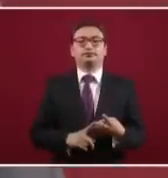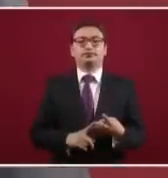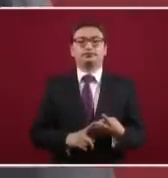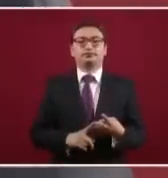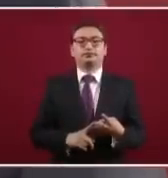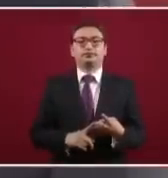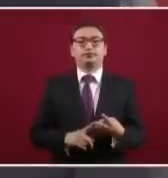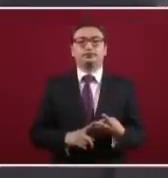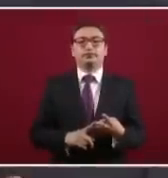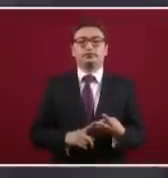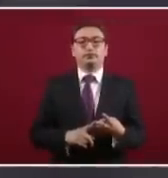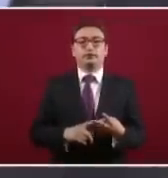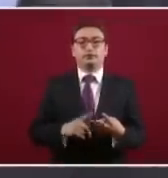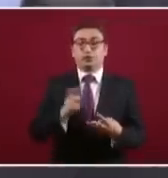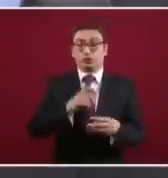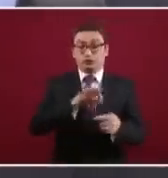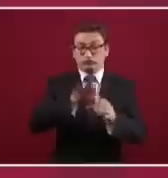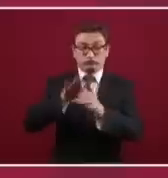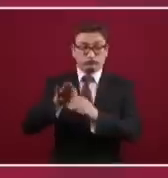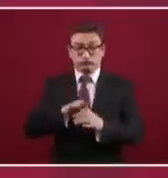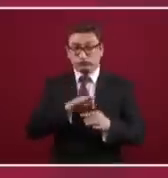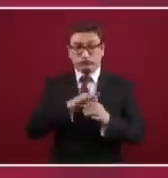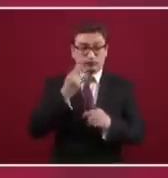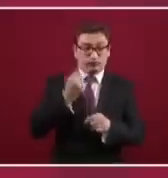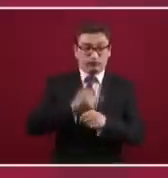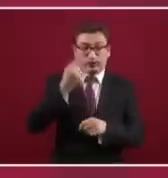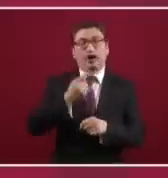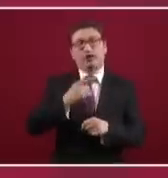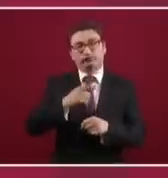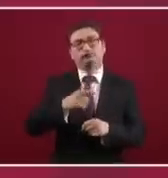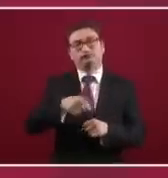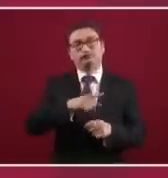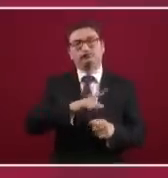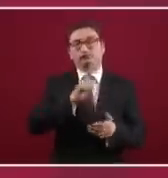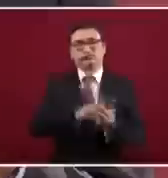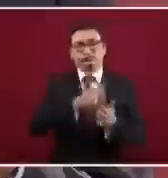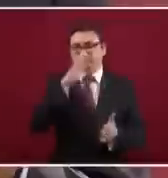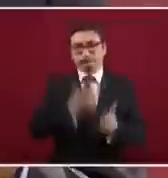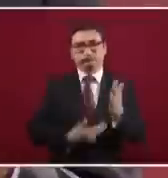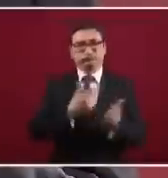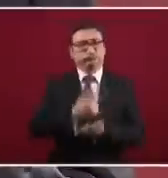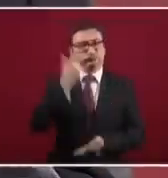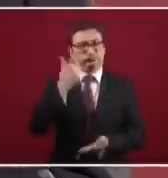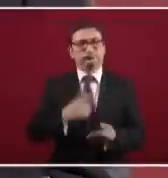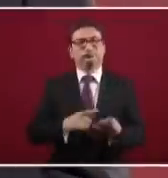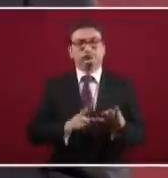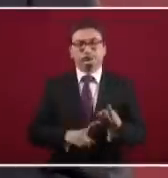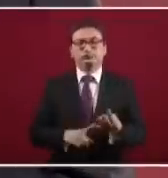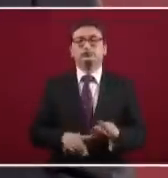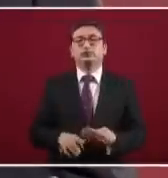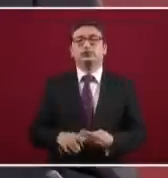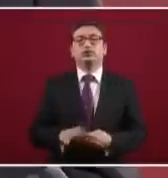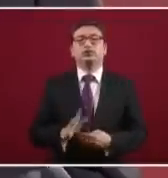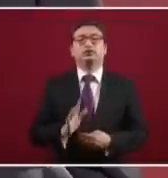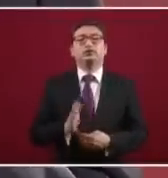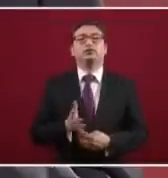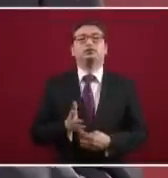el fraude electoral, ya